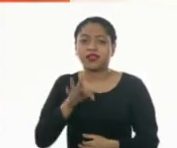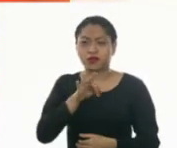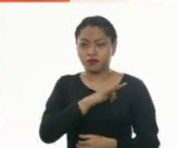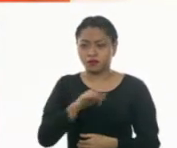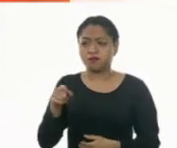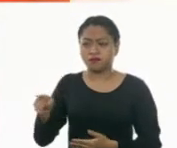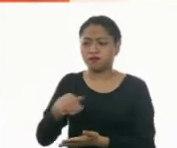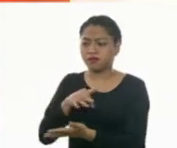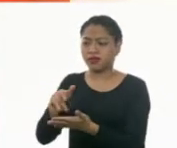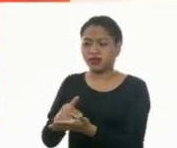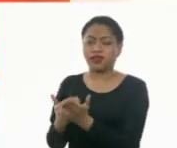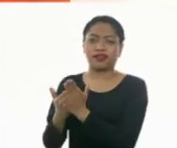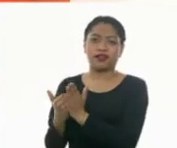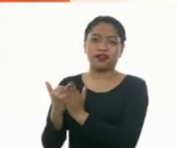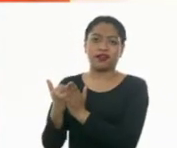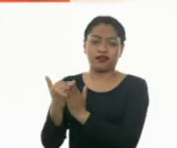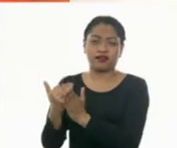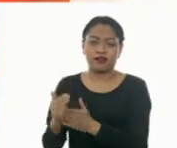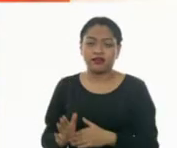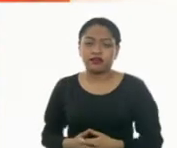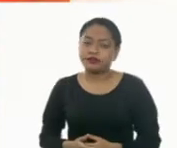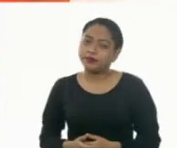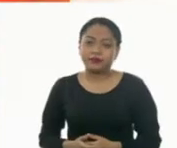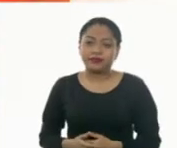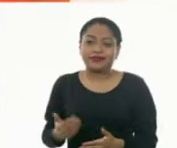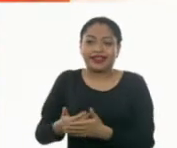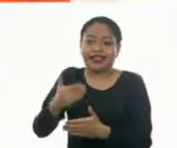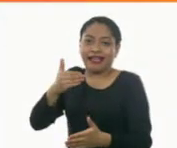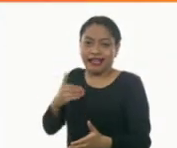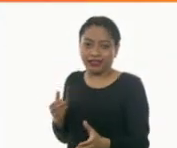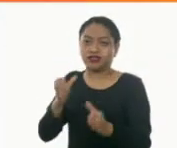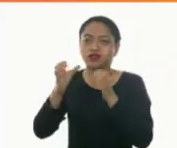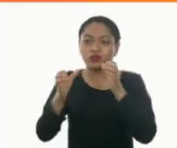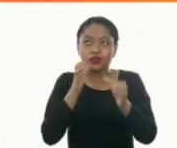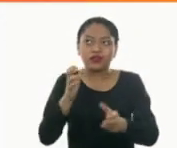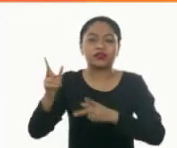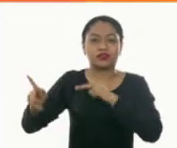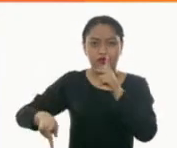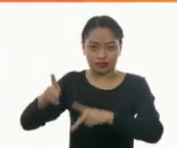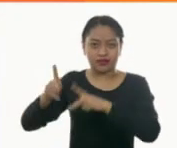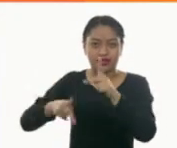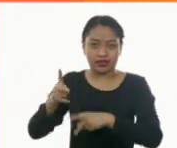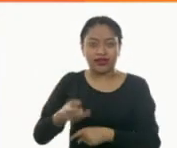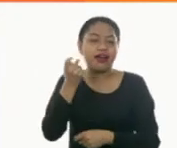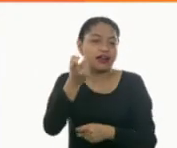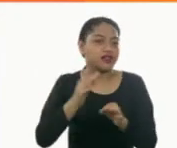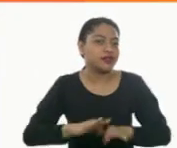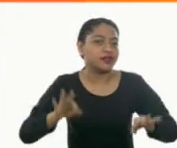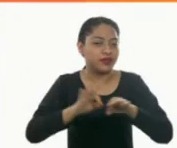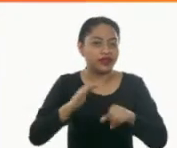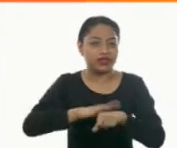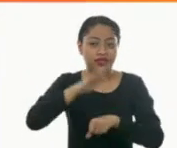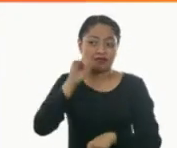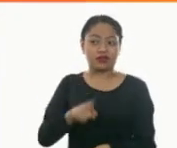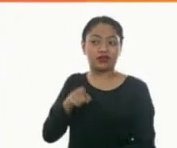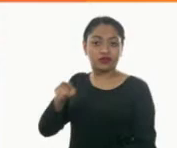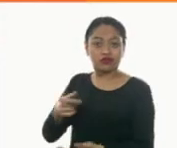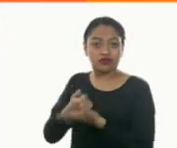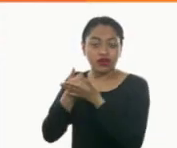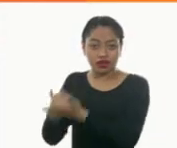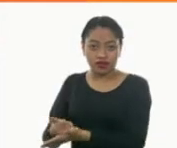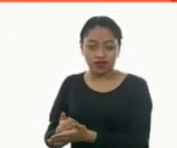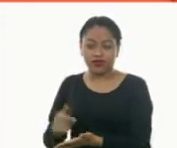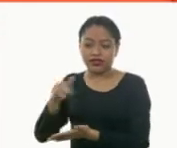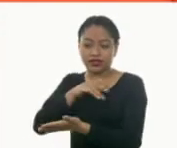lectura porque no han accedido a la comunicación oral. Necesitamos darles esas herramientas de lectura